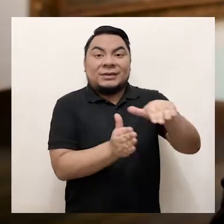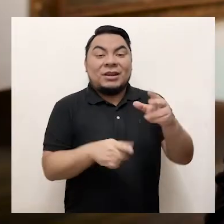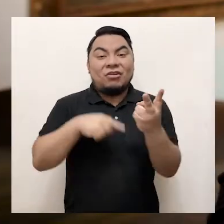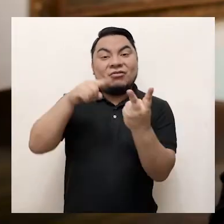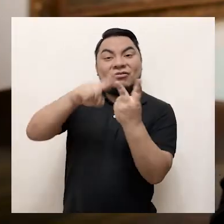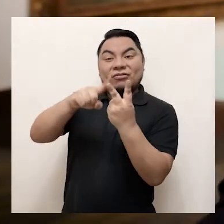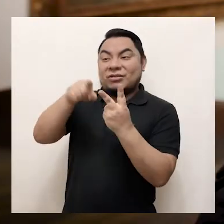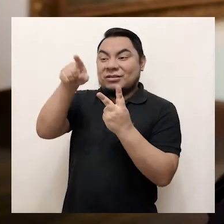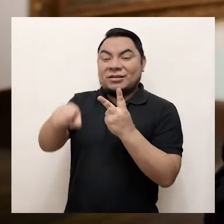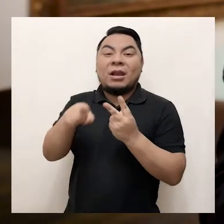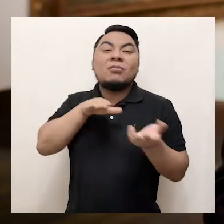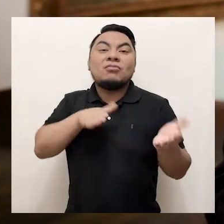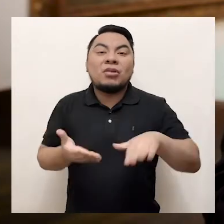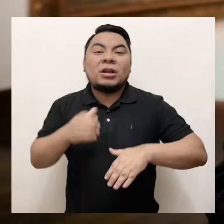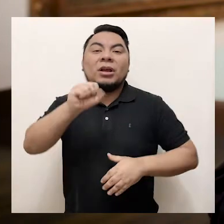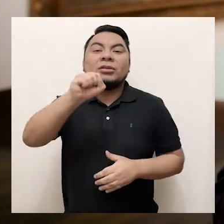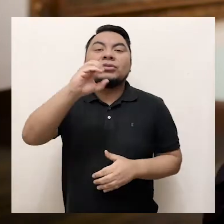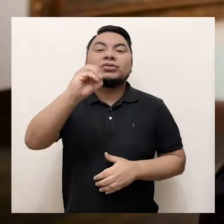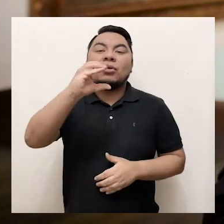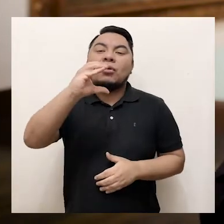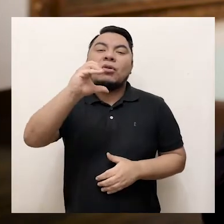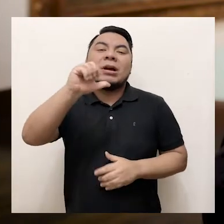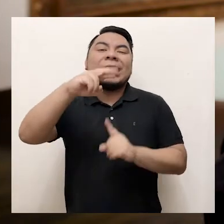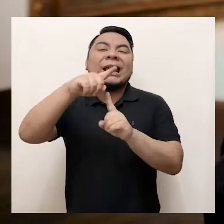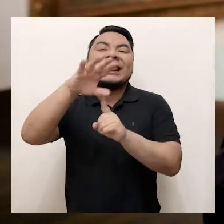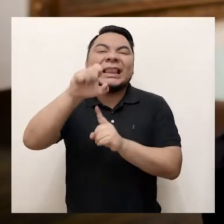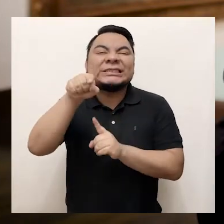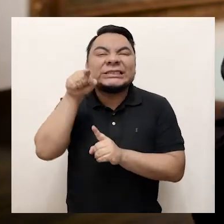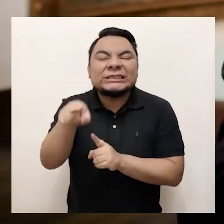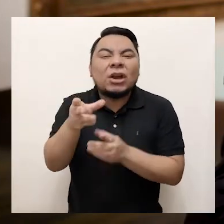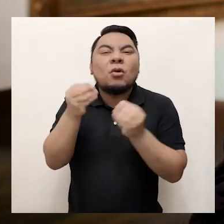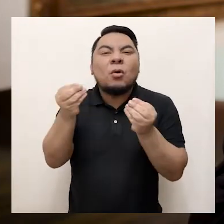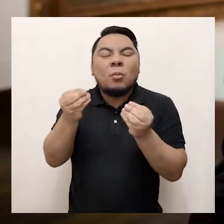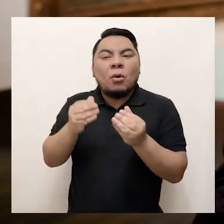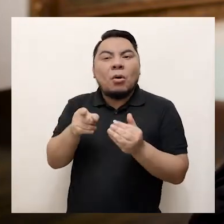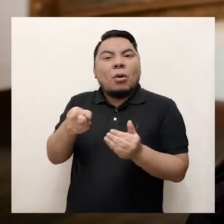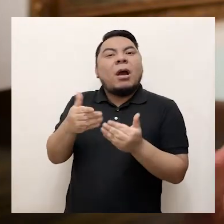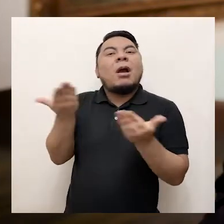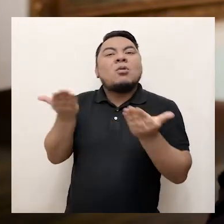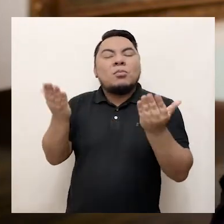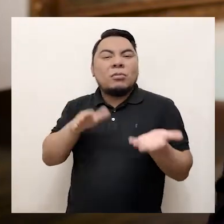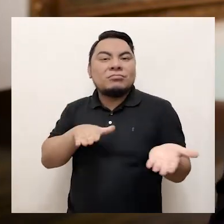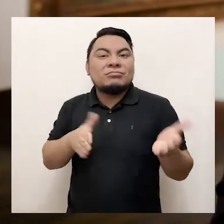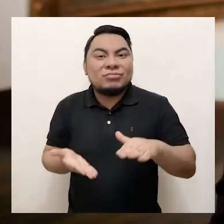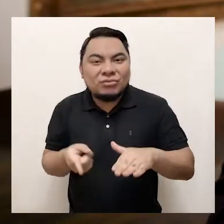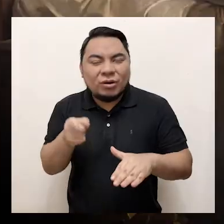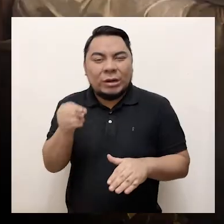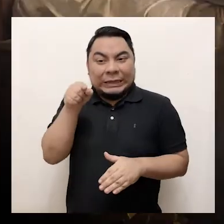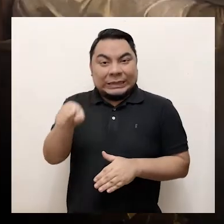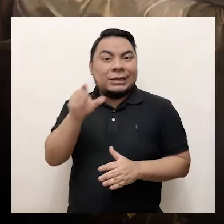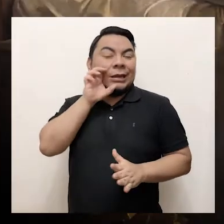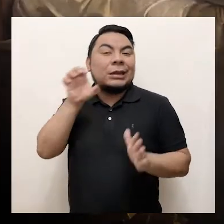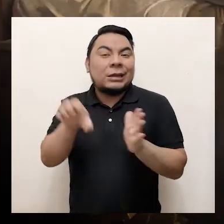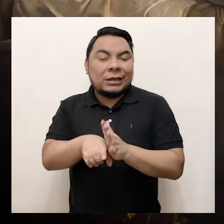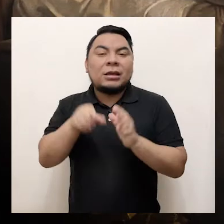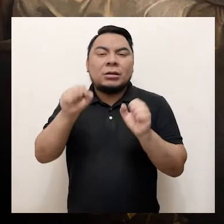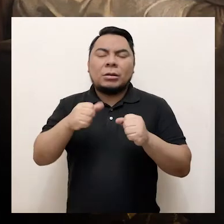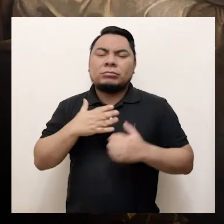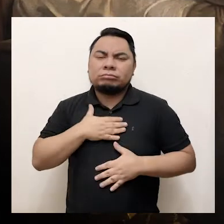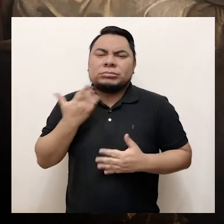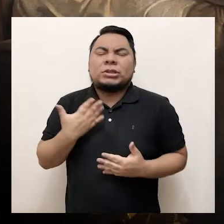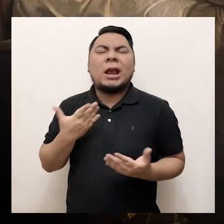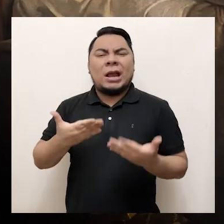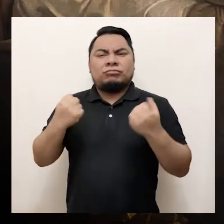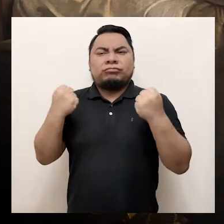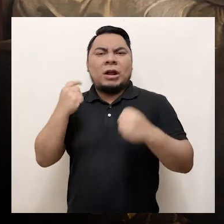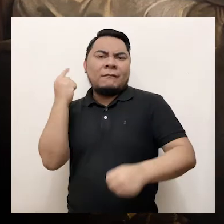Por otro lado, la muerte de Sócrates nos presenta el momento posterior al fallecimiento del sabio, como un ejemplo de